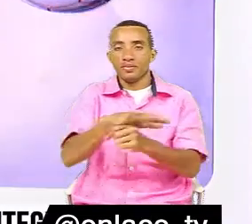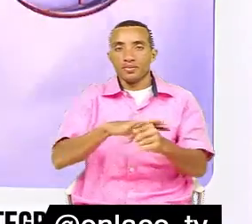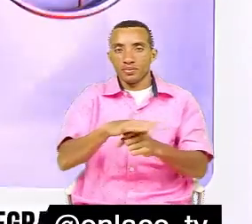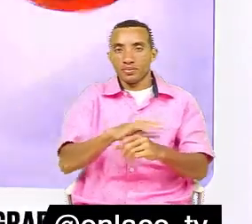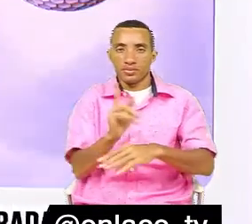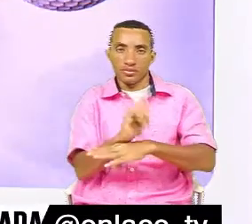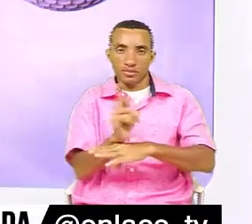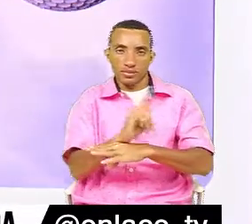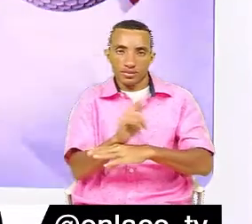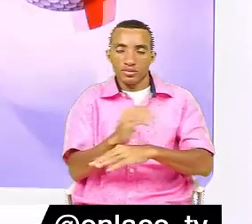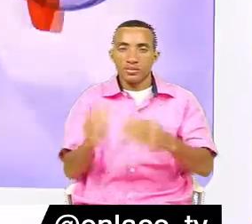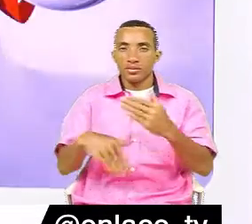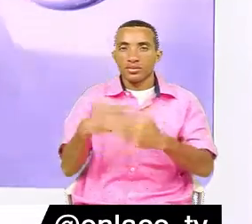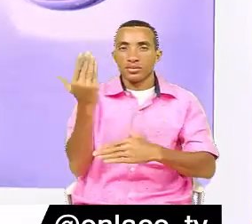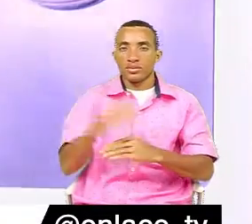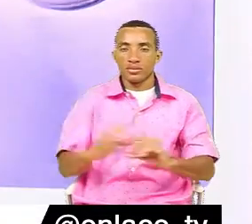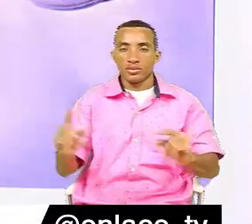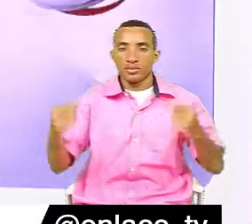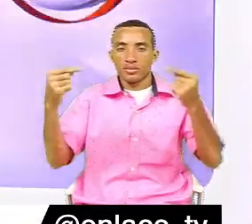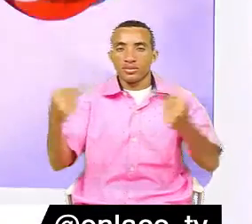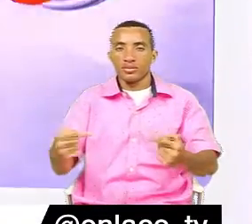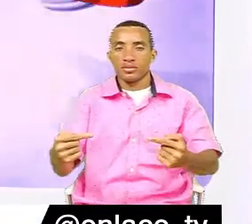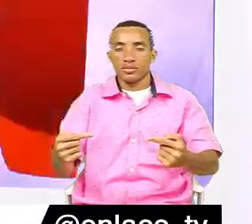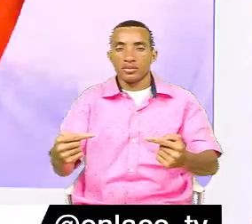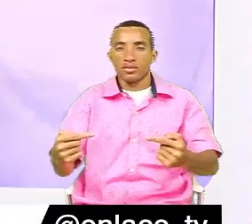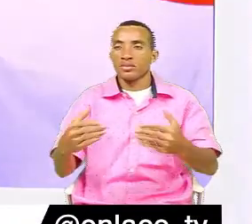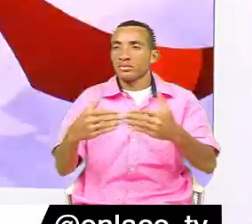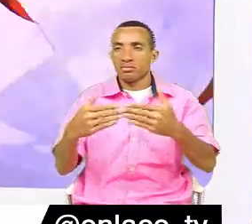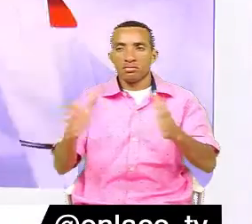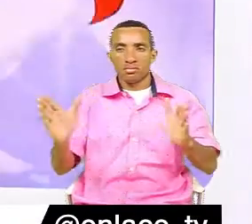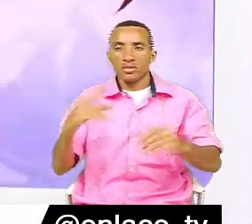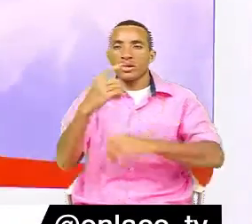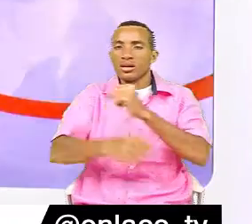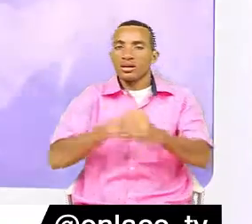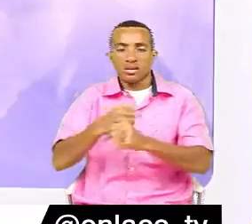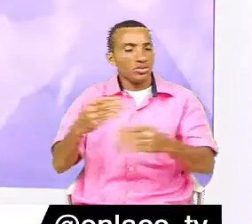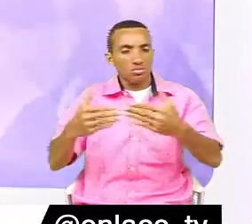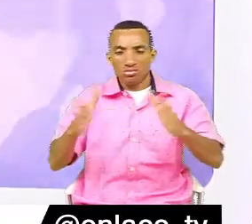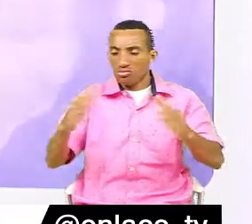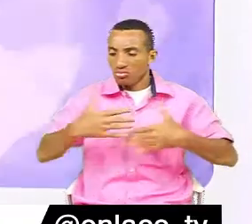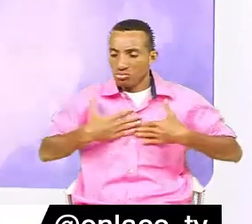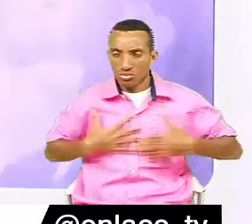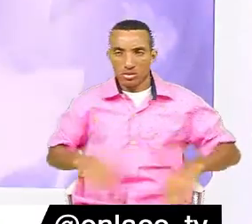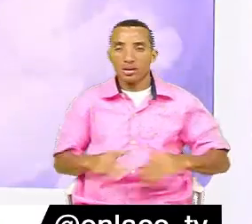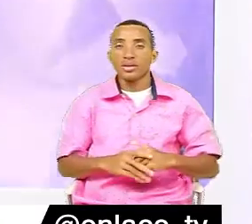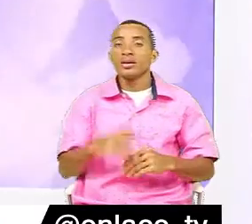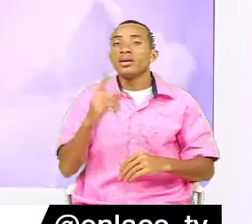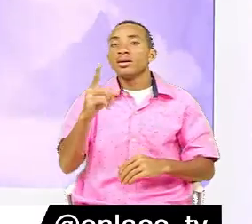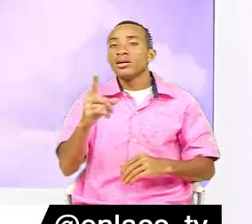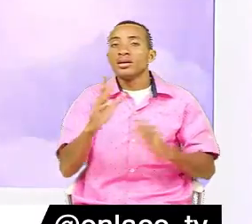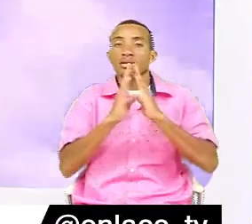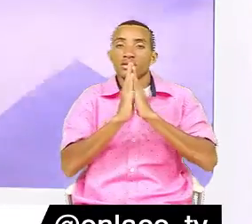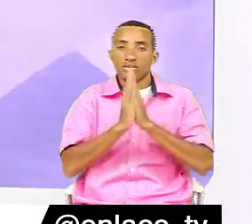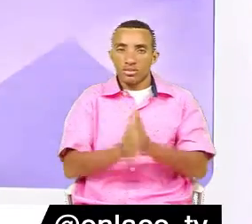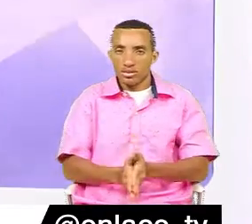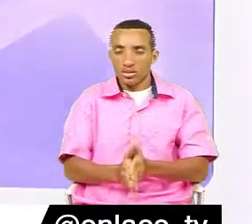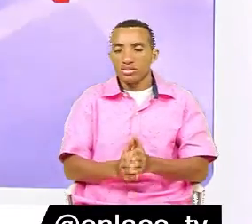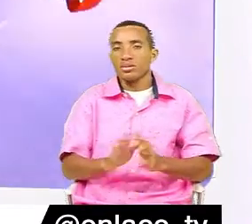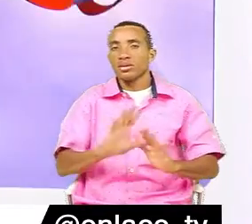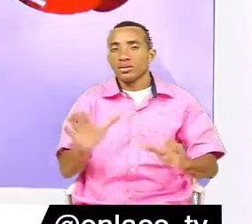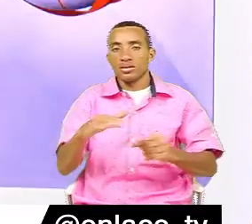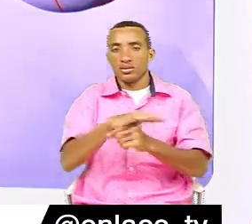Floresta, porque inicia el torneo abierto, que es el preámbulo a lo que se vive en el mes de diciembre, el hexagonal de la Comuna